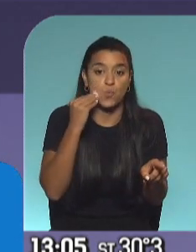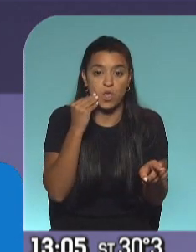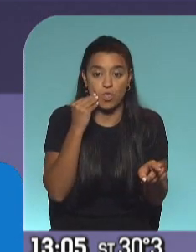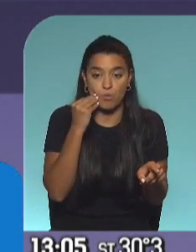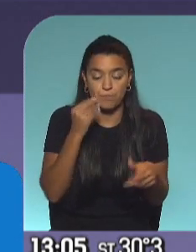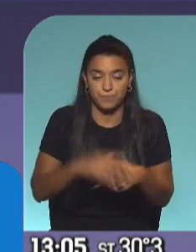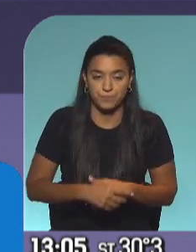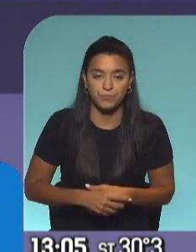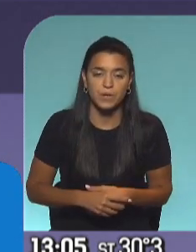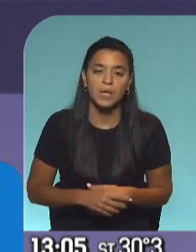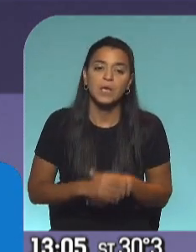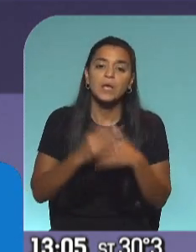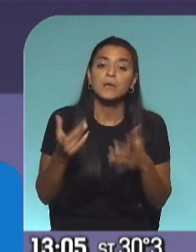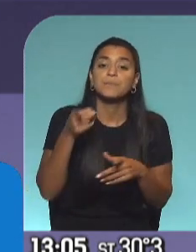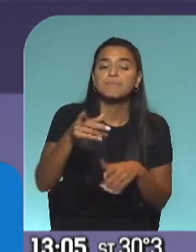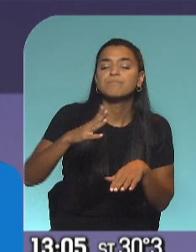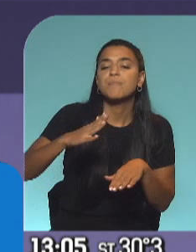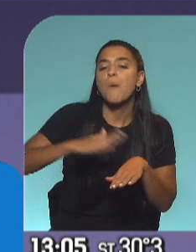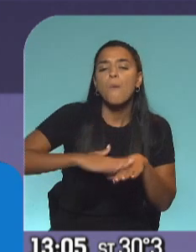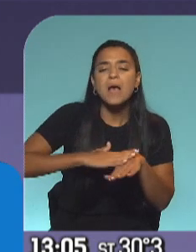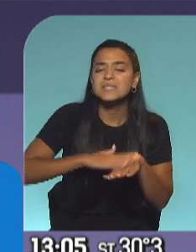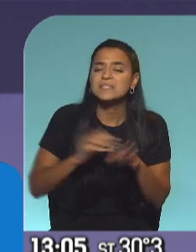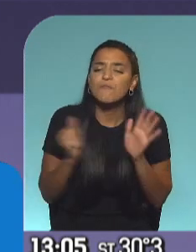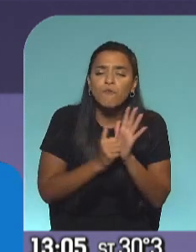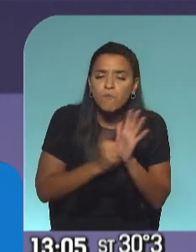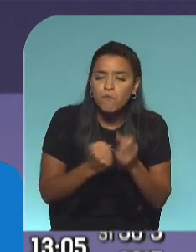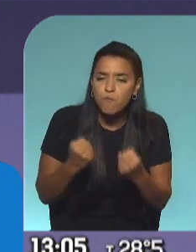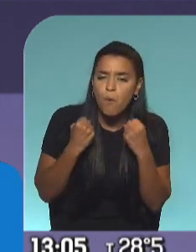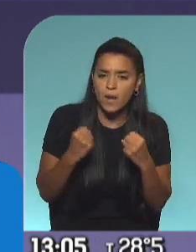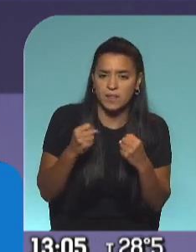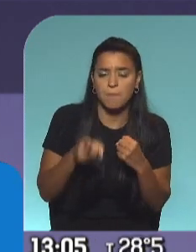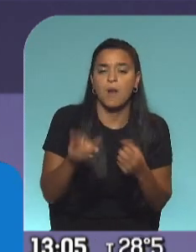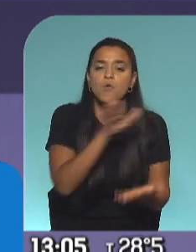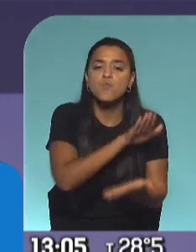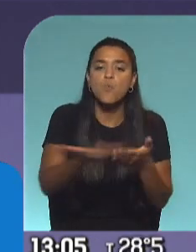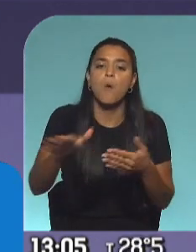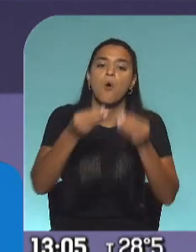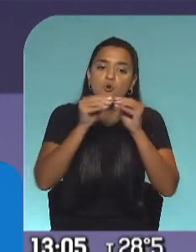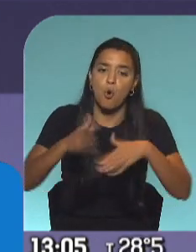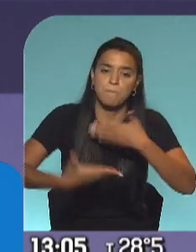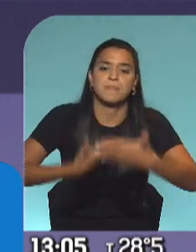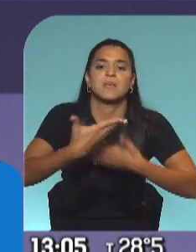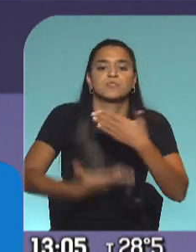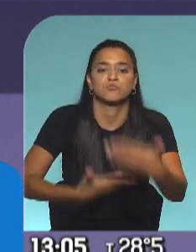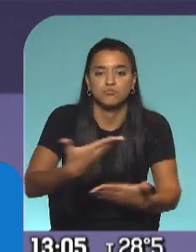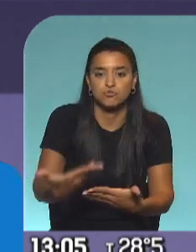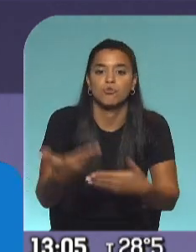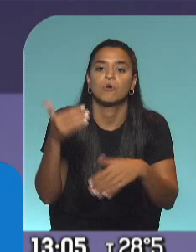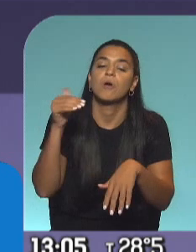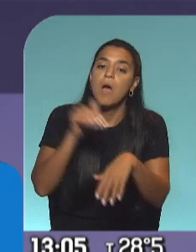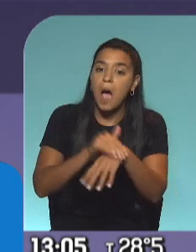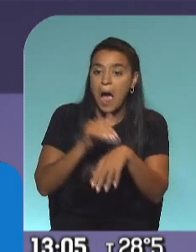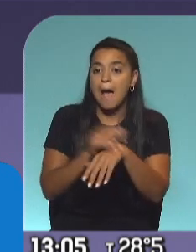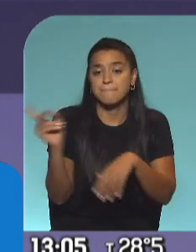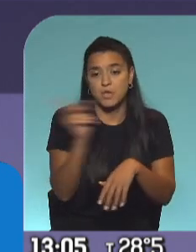Royaume-Uni. Il posera des fondations solides d'un nouveau départ avec un ami de